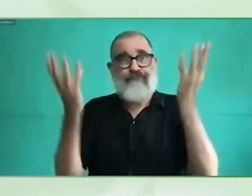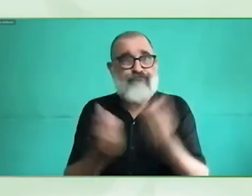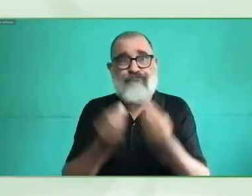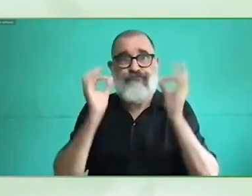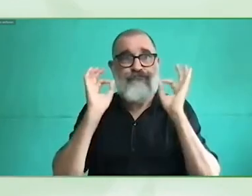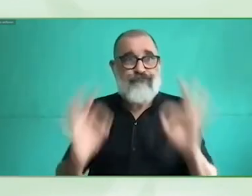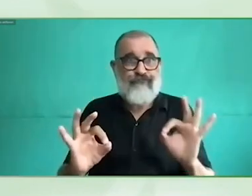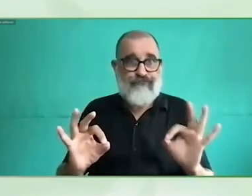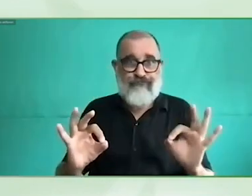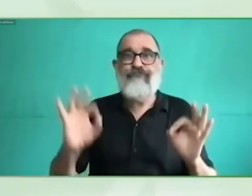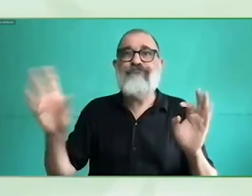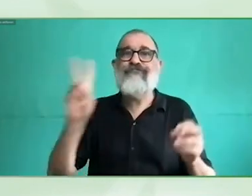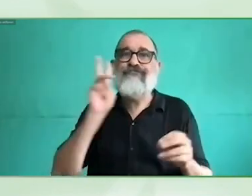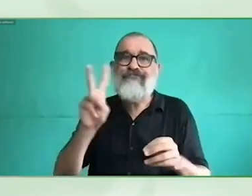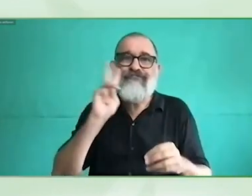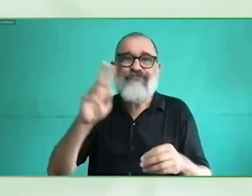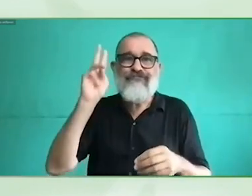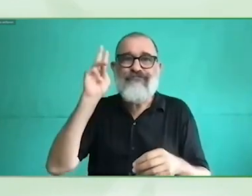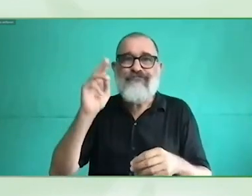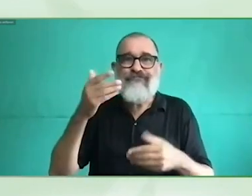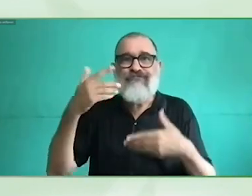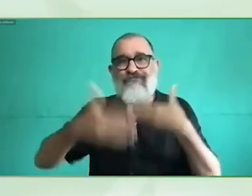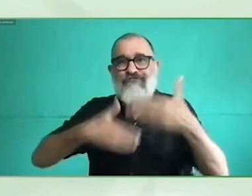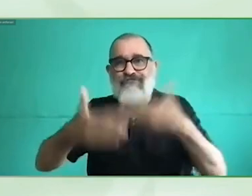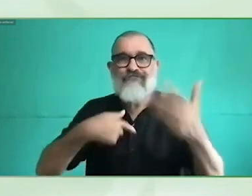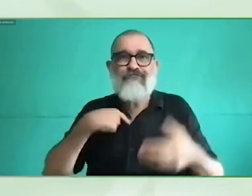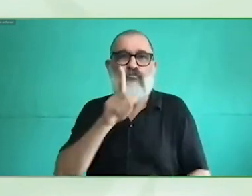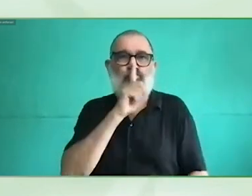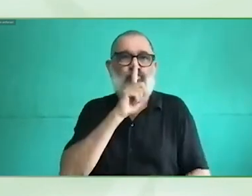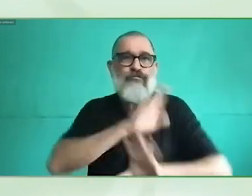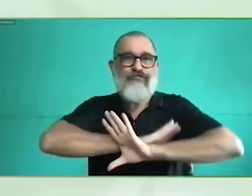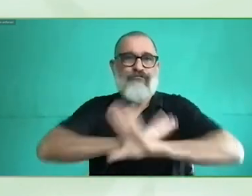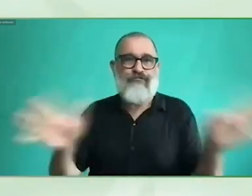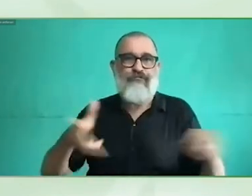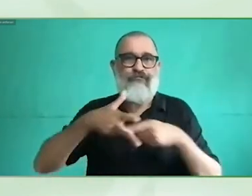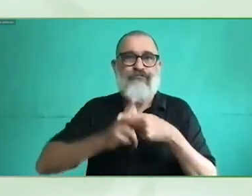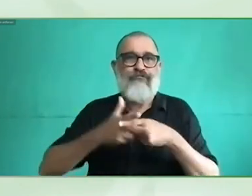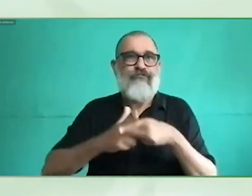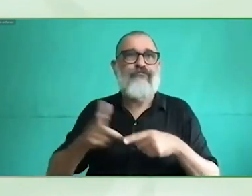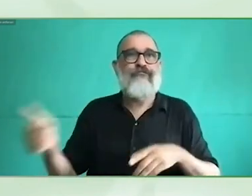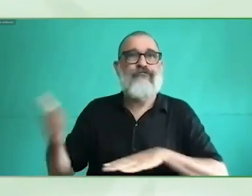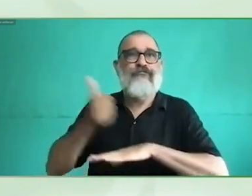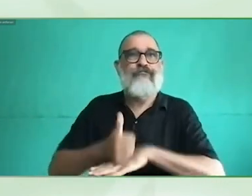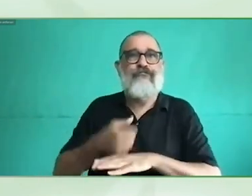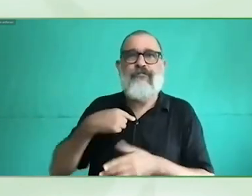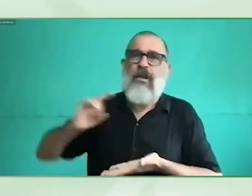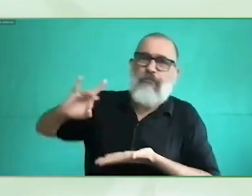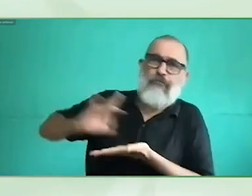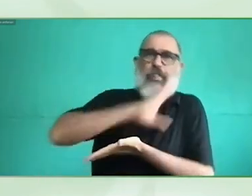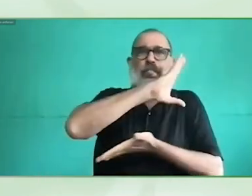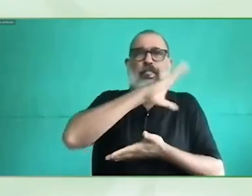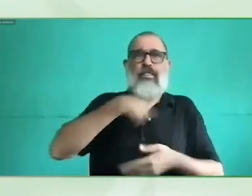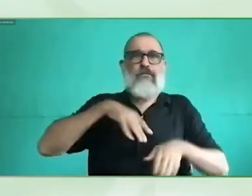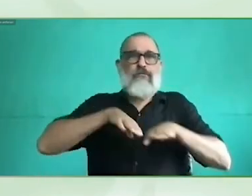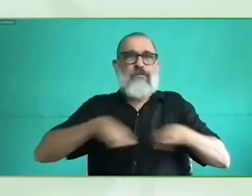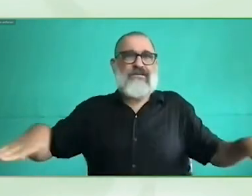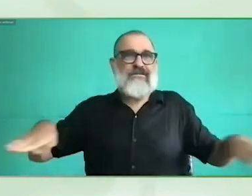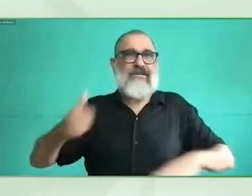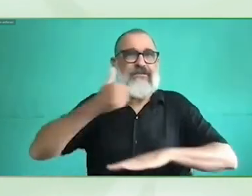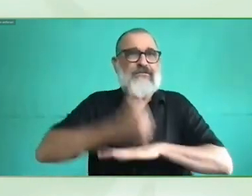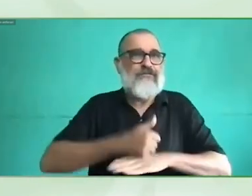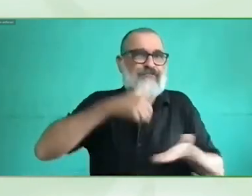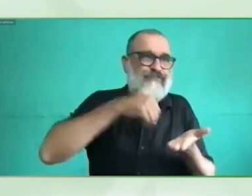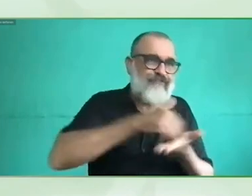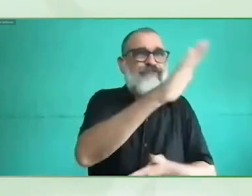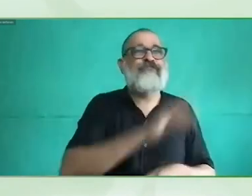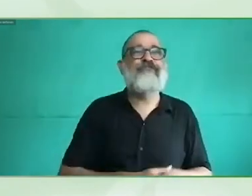de la mesa y nos vemos en dos minutos porque mientras hacemos el cambio de sillas y sube el nuevo panel los invitamos a quedarse en la sala Muchas